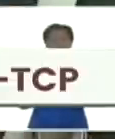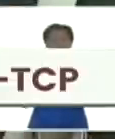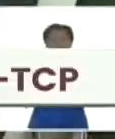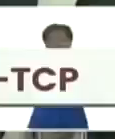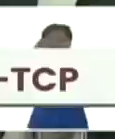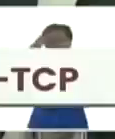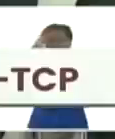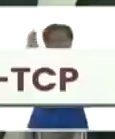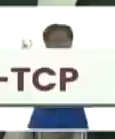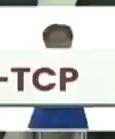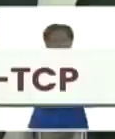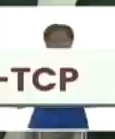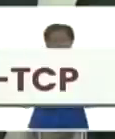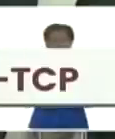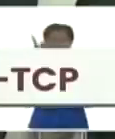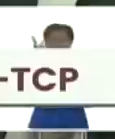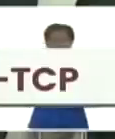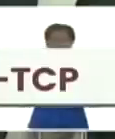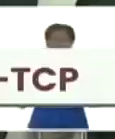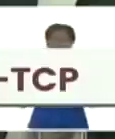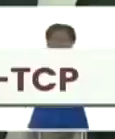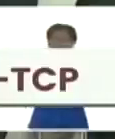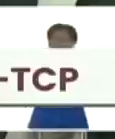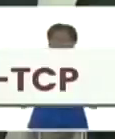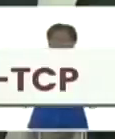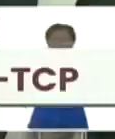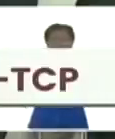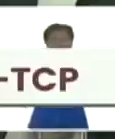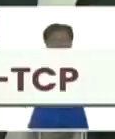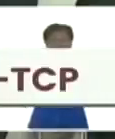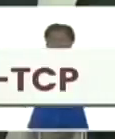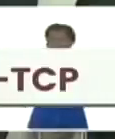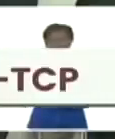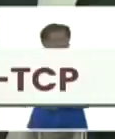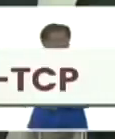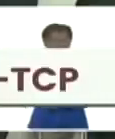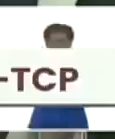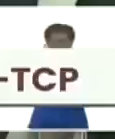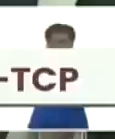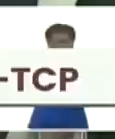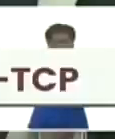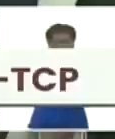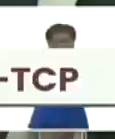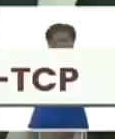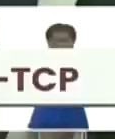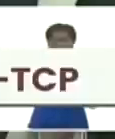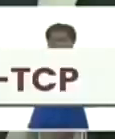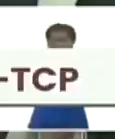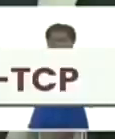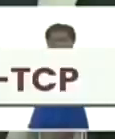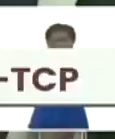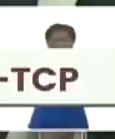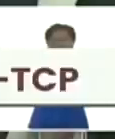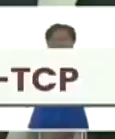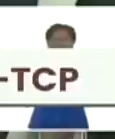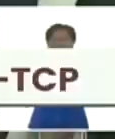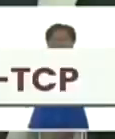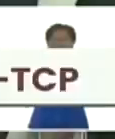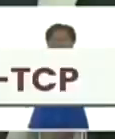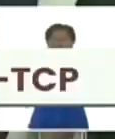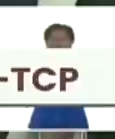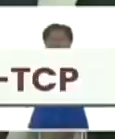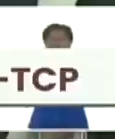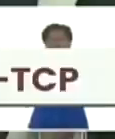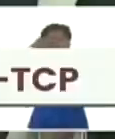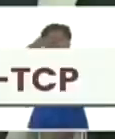a Venezuela y Nicaragua y a cualquier otro país en nuestra región que esté siendo